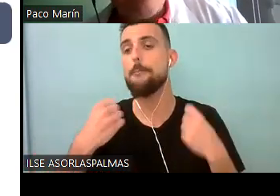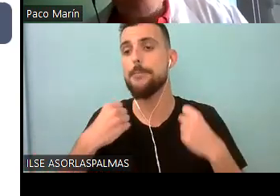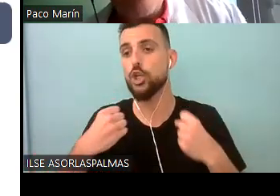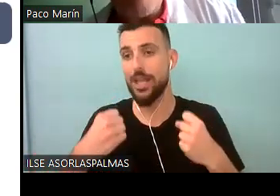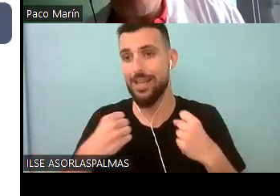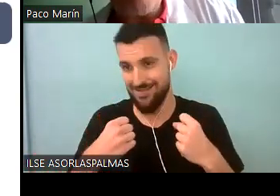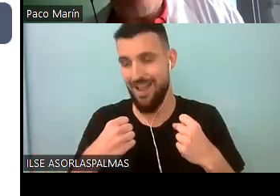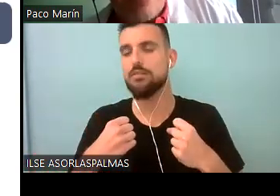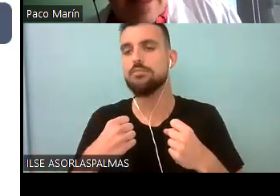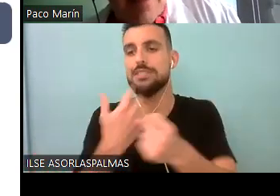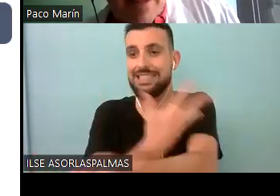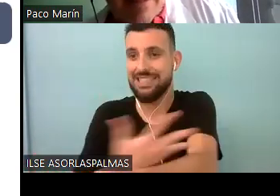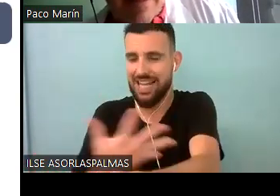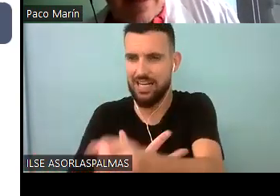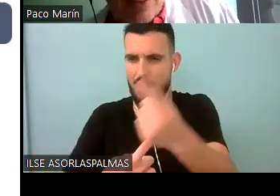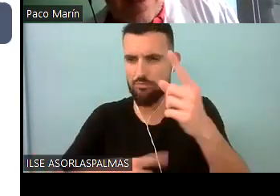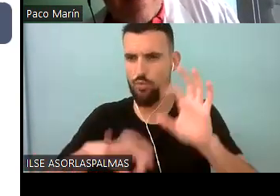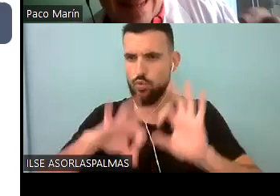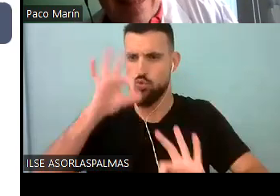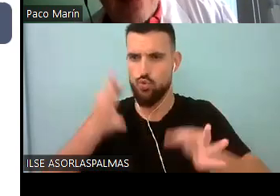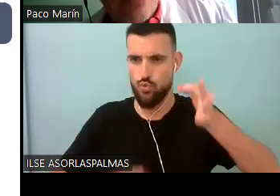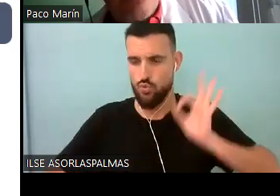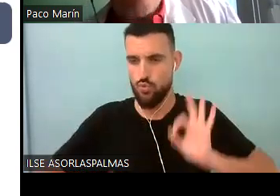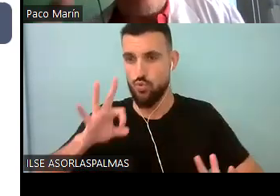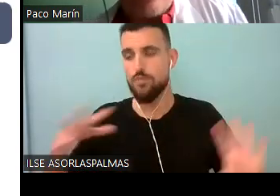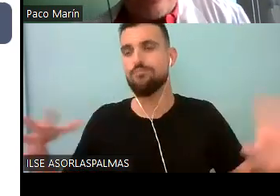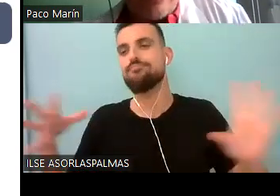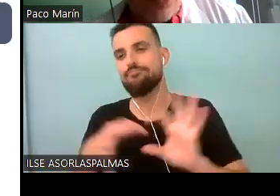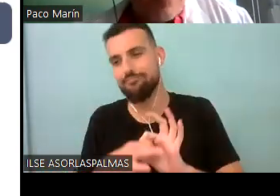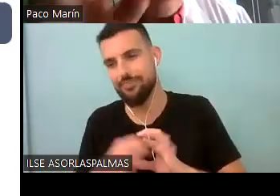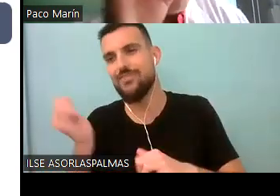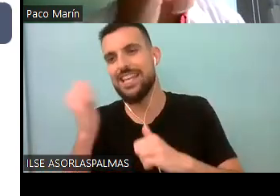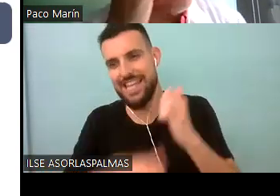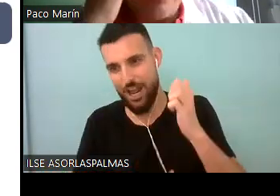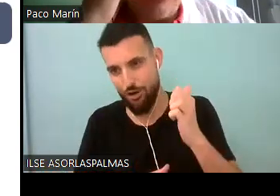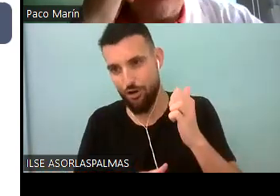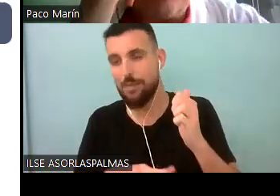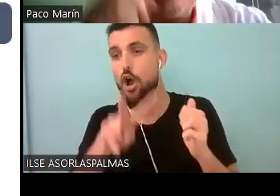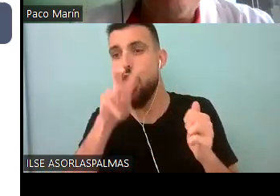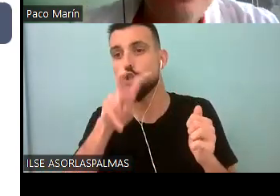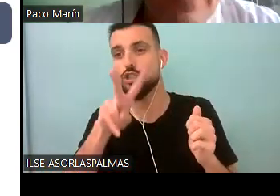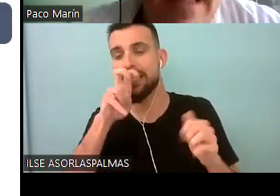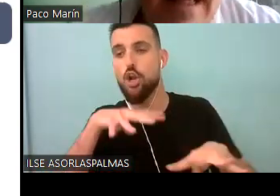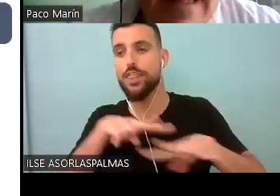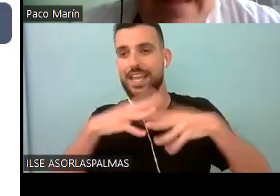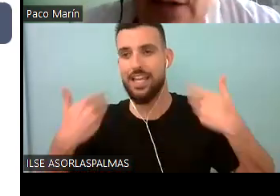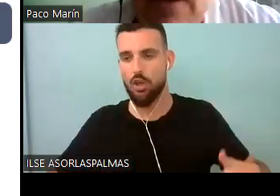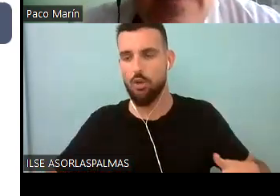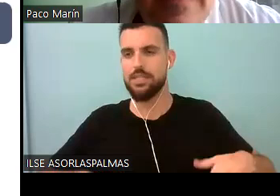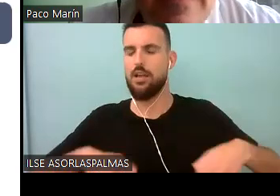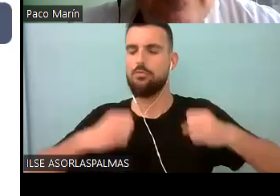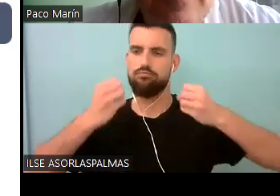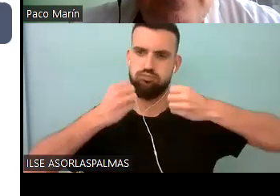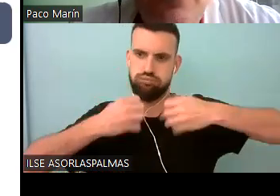hemoglobina, que lleva la cantidad que lleva asociada al hierro, el oxígeno a los tejidos. Por lo tanto, el hierro